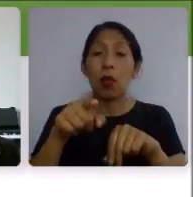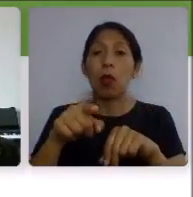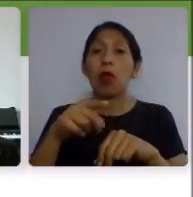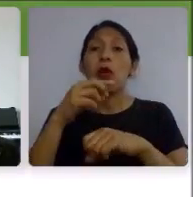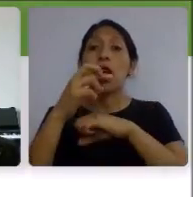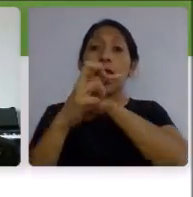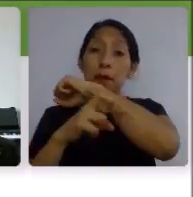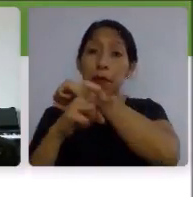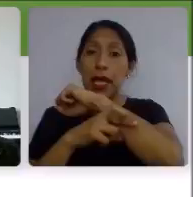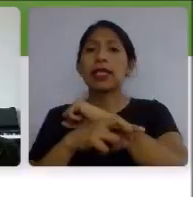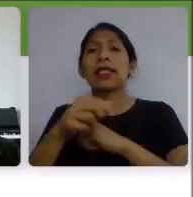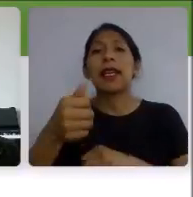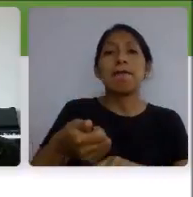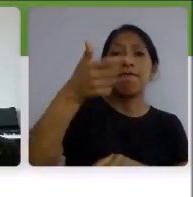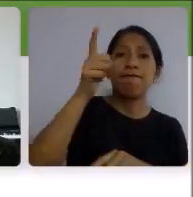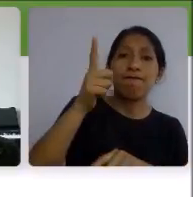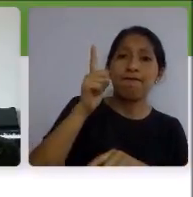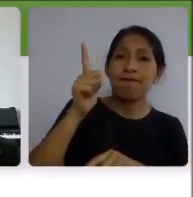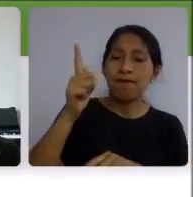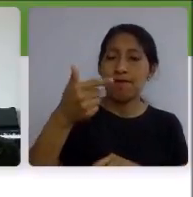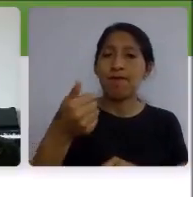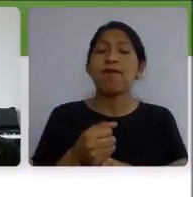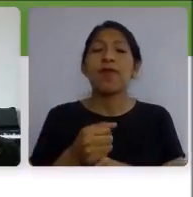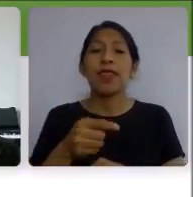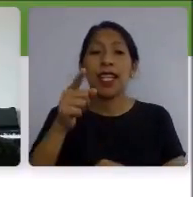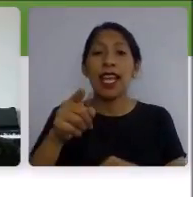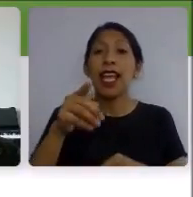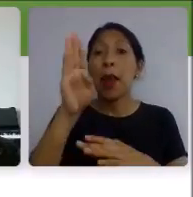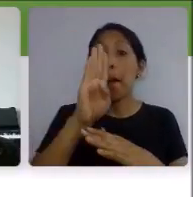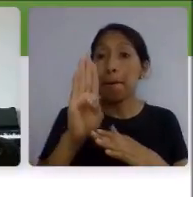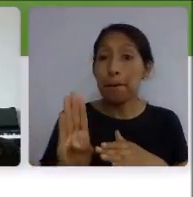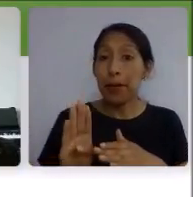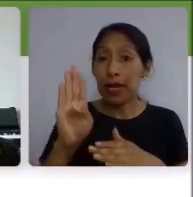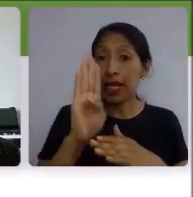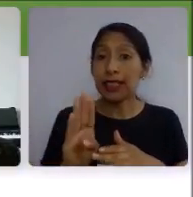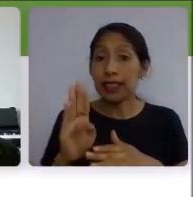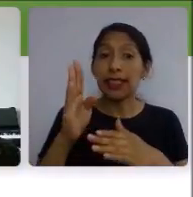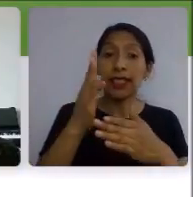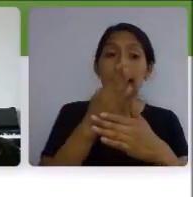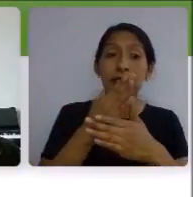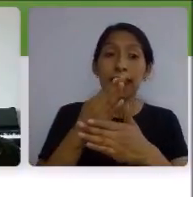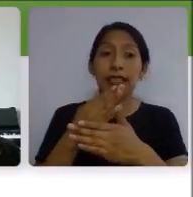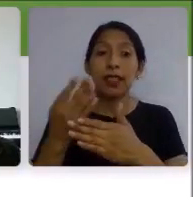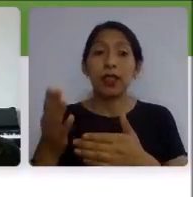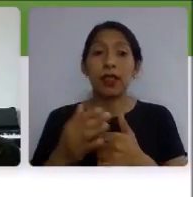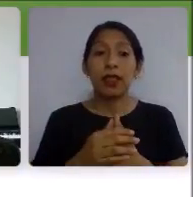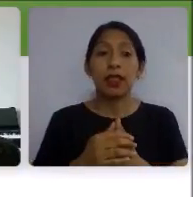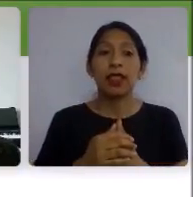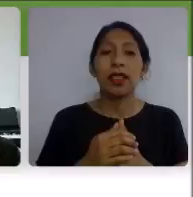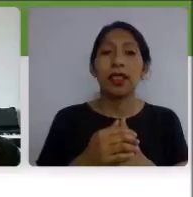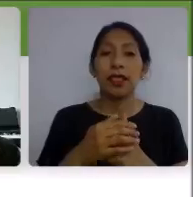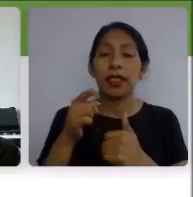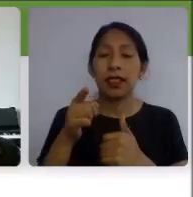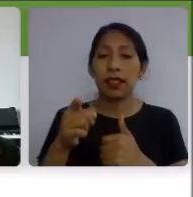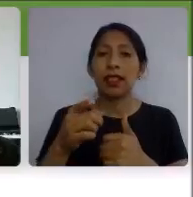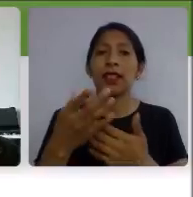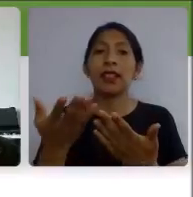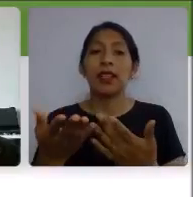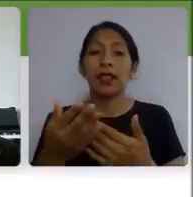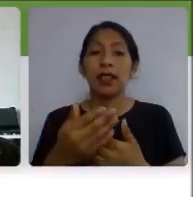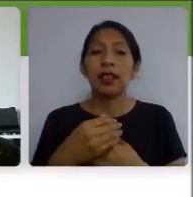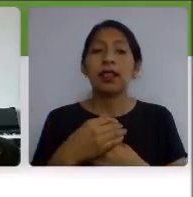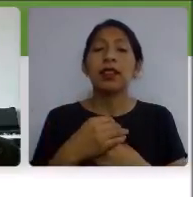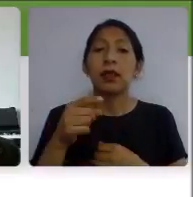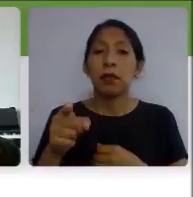liderando Sudamérica y a Brasil, que es el país con el que está compartiendo el mismo interés o la misma proporción en interés